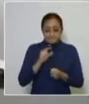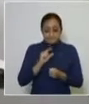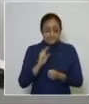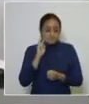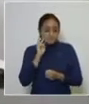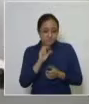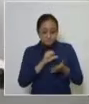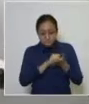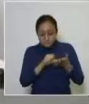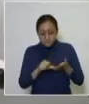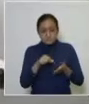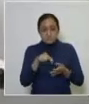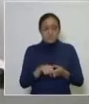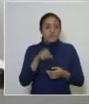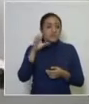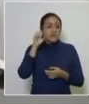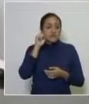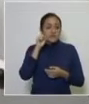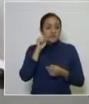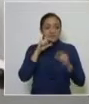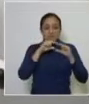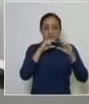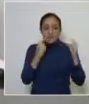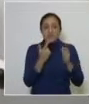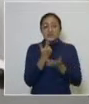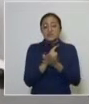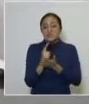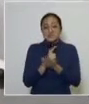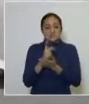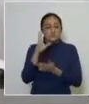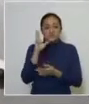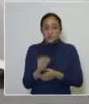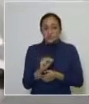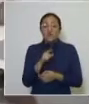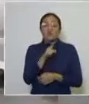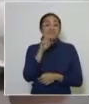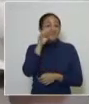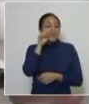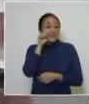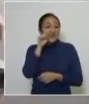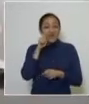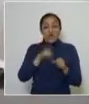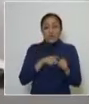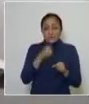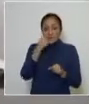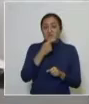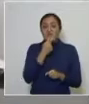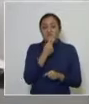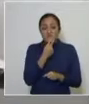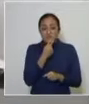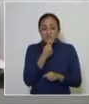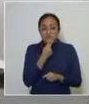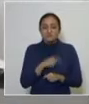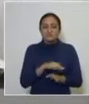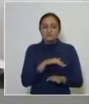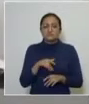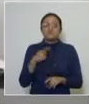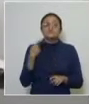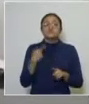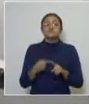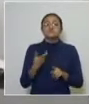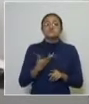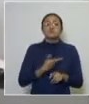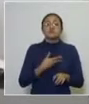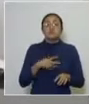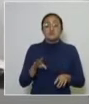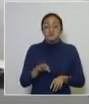frasquito en la etiqueta naranja, no la gris, que es la normal para adultos. Las contraindicaciones son antecedentes